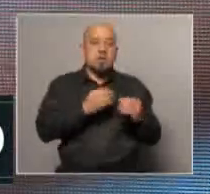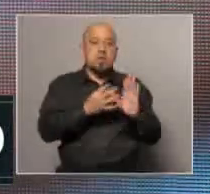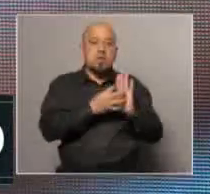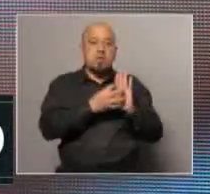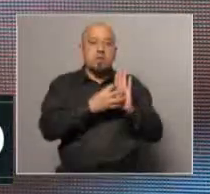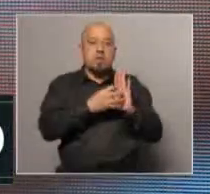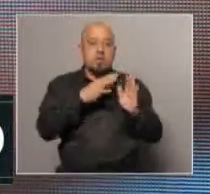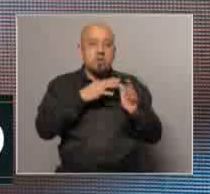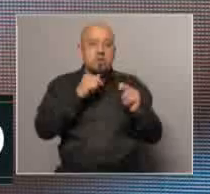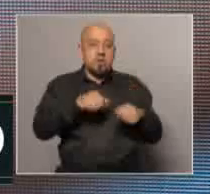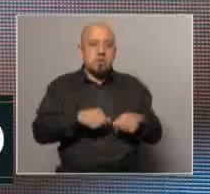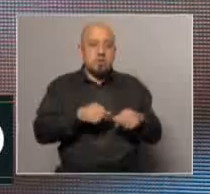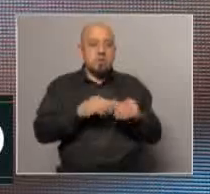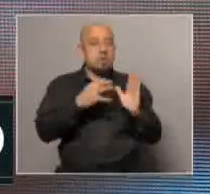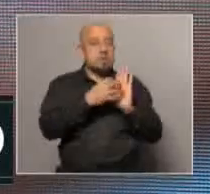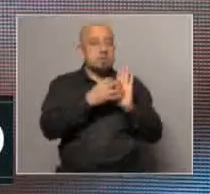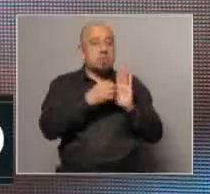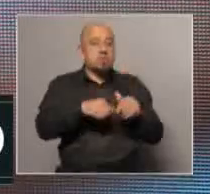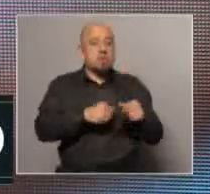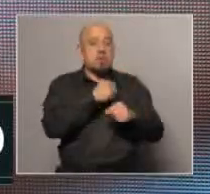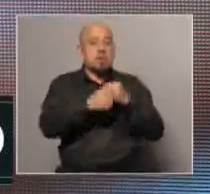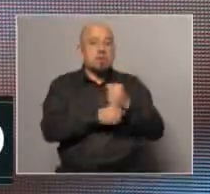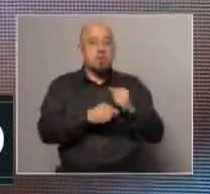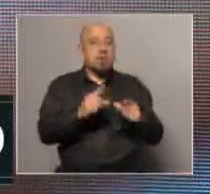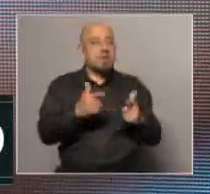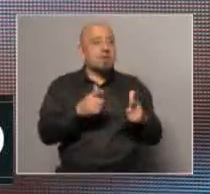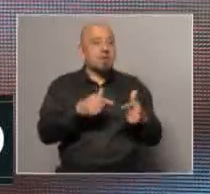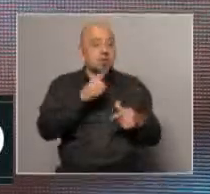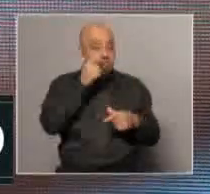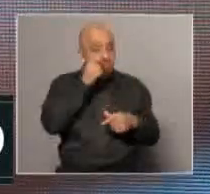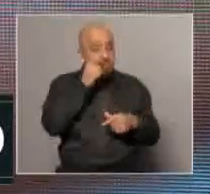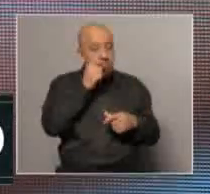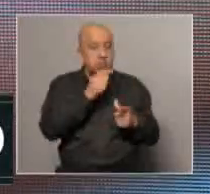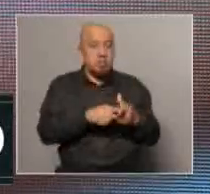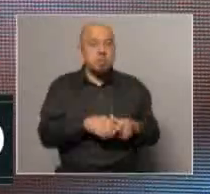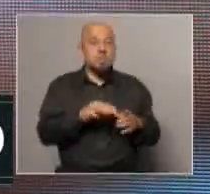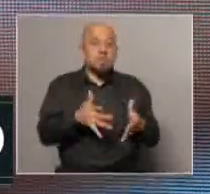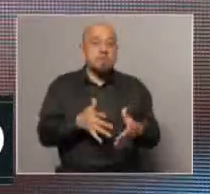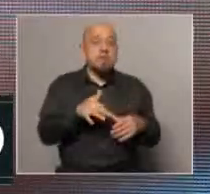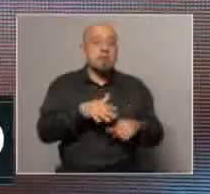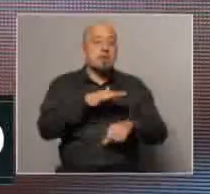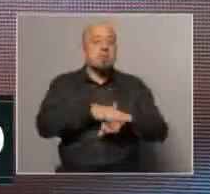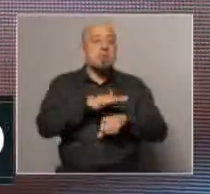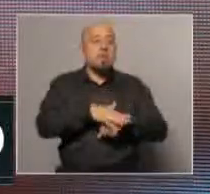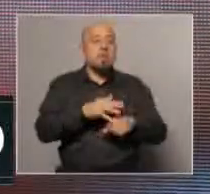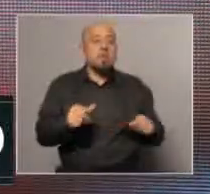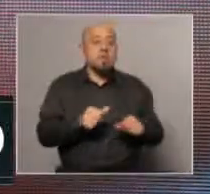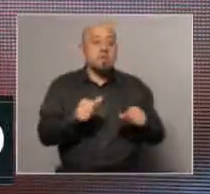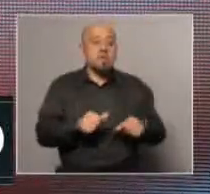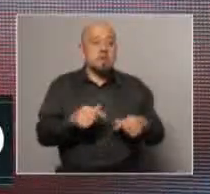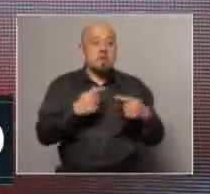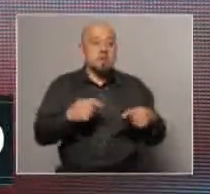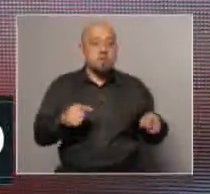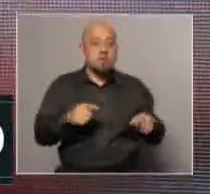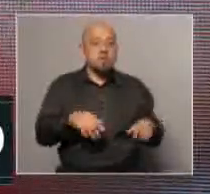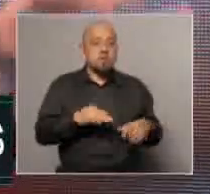aterrizarlo, ¿no? Este es un hecho simbólico, justo en un año que no hay turismo, es un hecho simbólico más Yo creo que es momento de aterrizar las cosas y